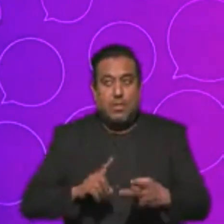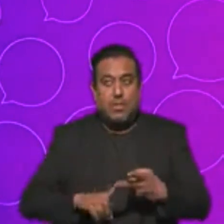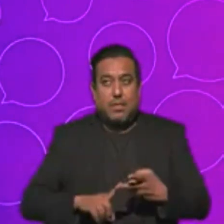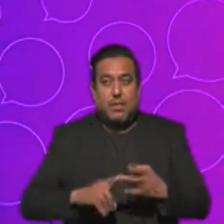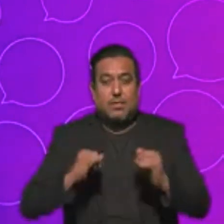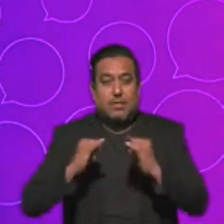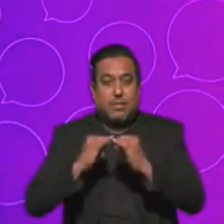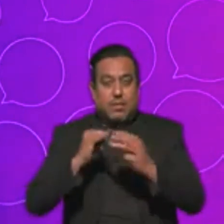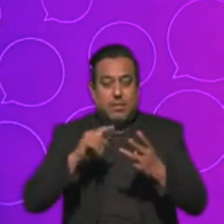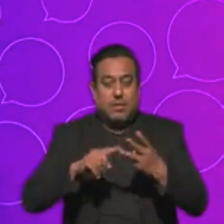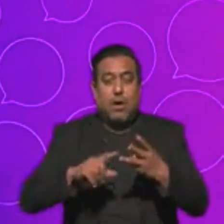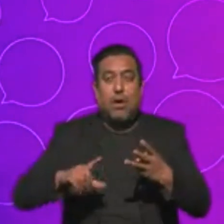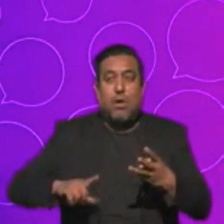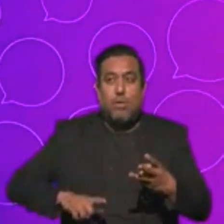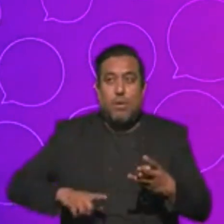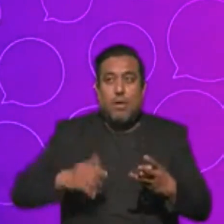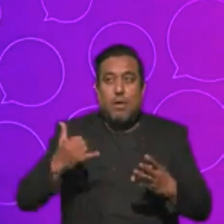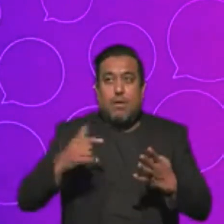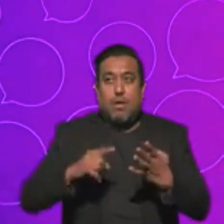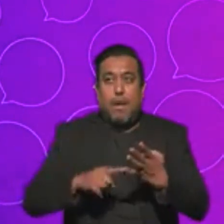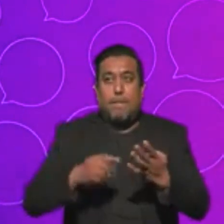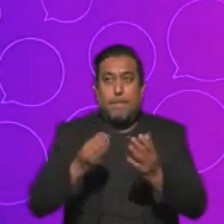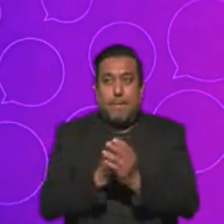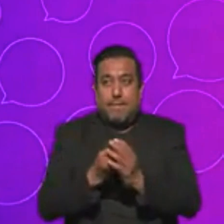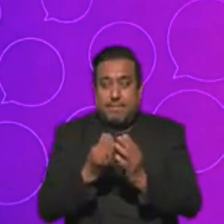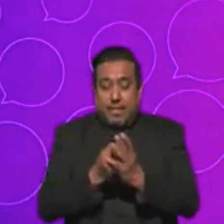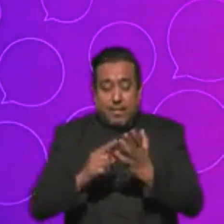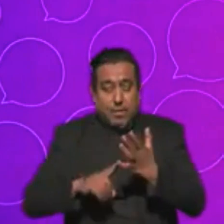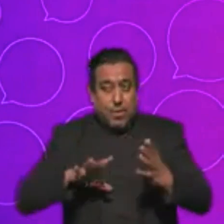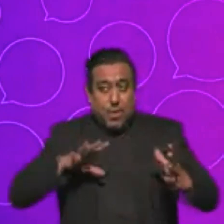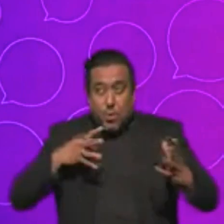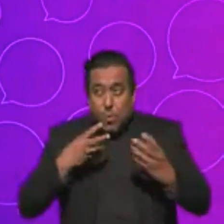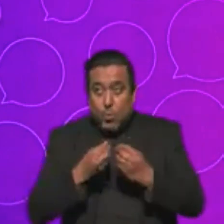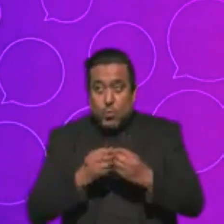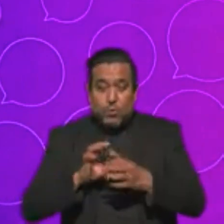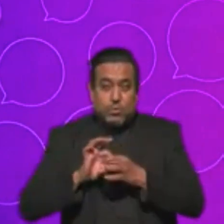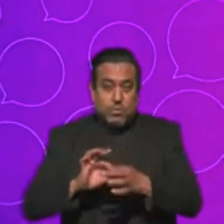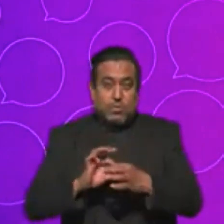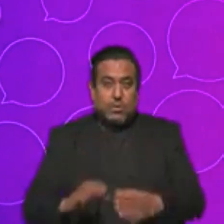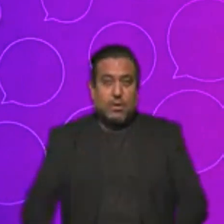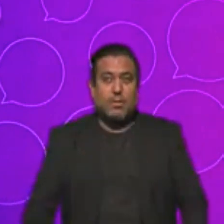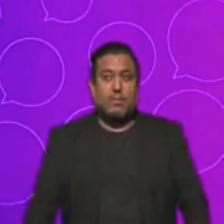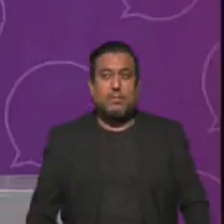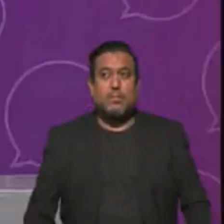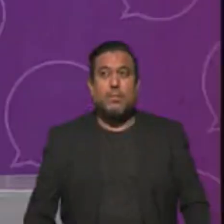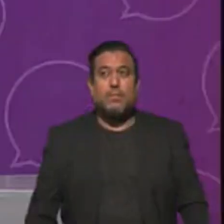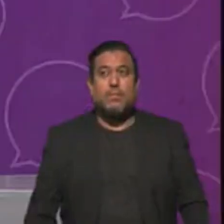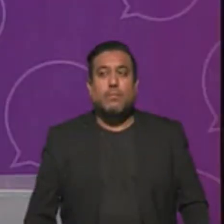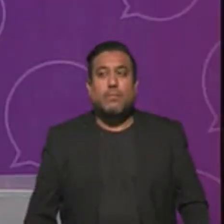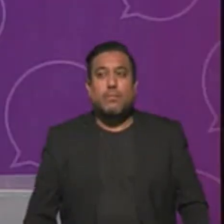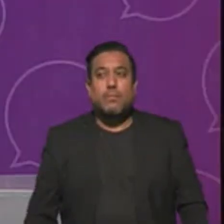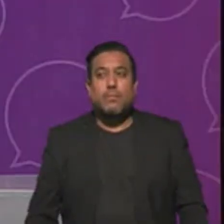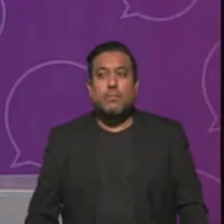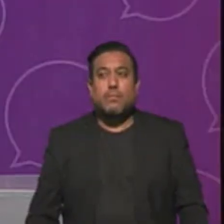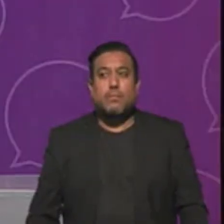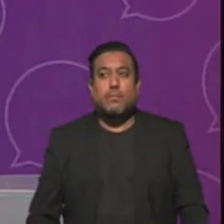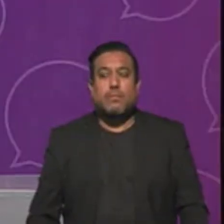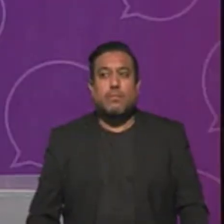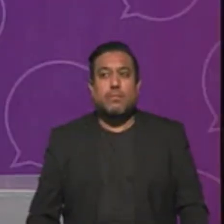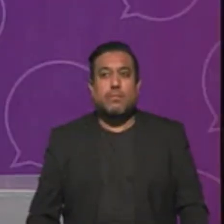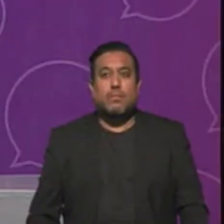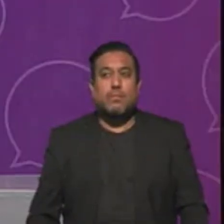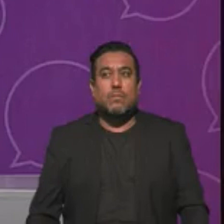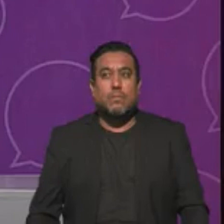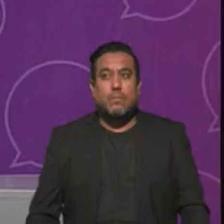instituciones gobierno y sector privado juntos en sinergia Gracias candidato ahora para